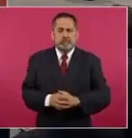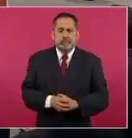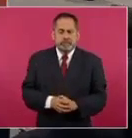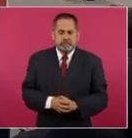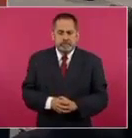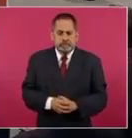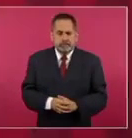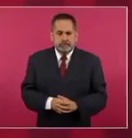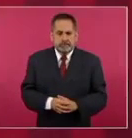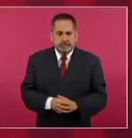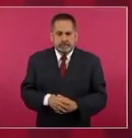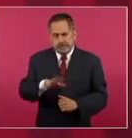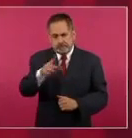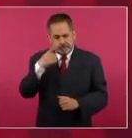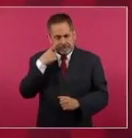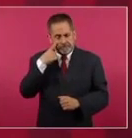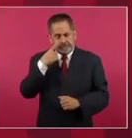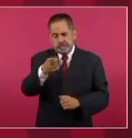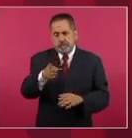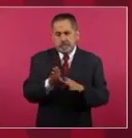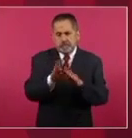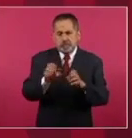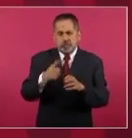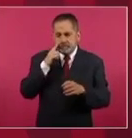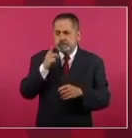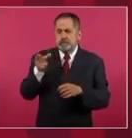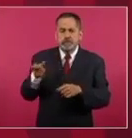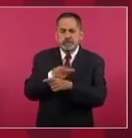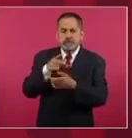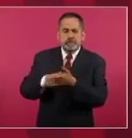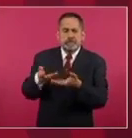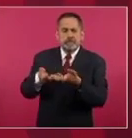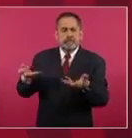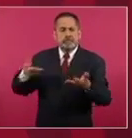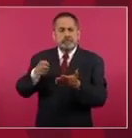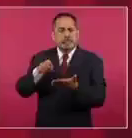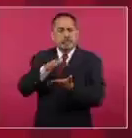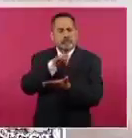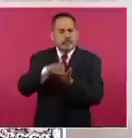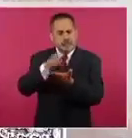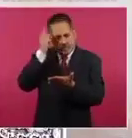Hay que ver cómo está la situación agraria.